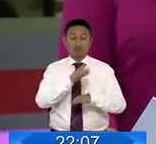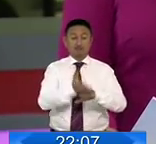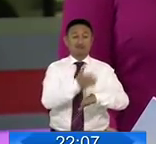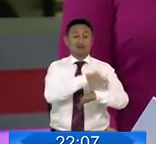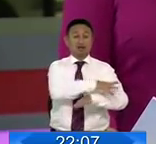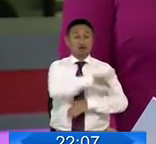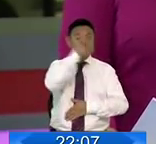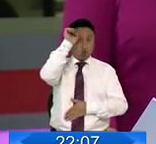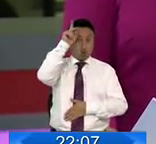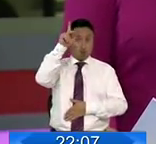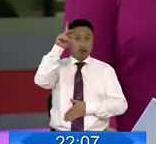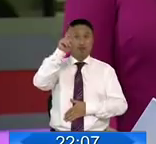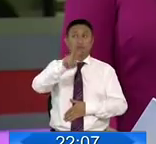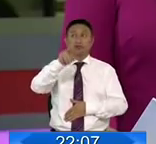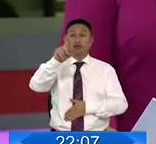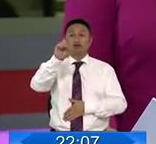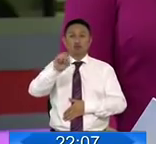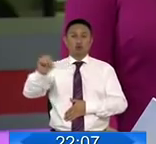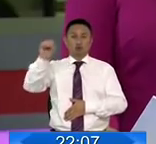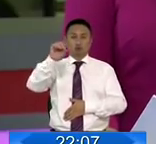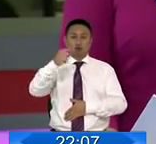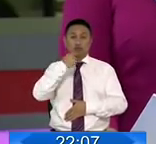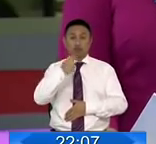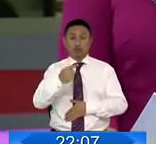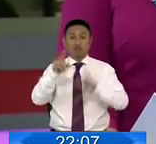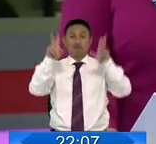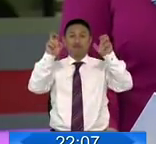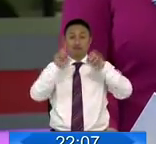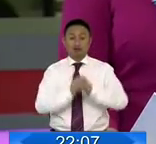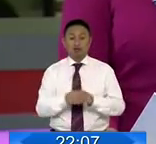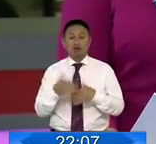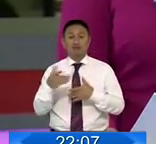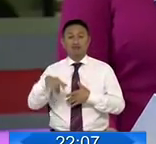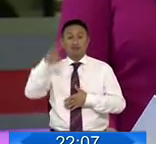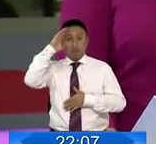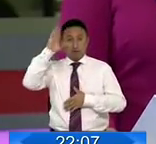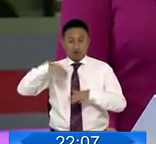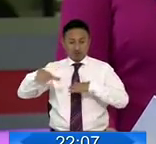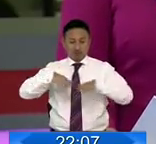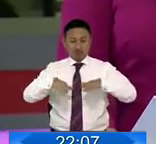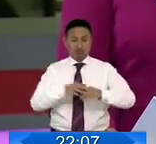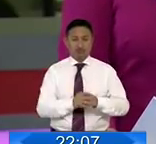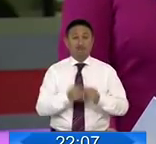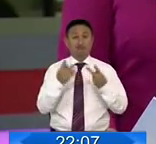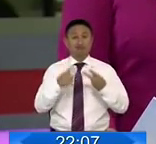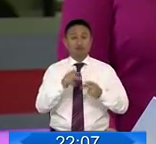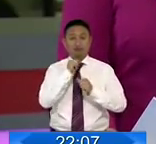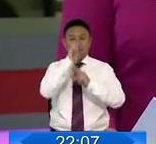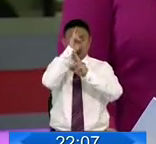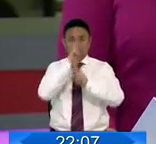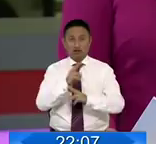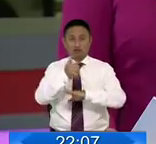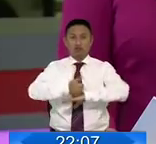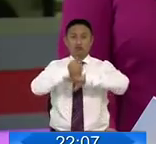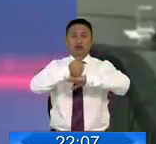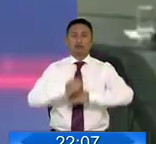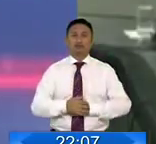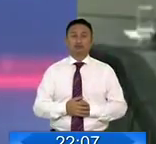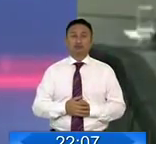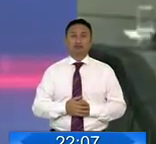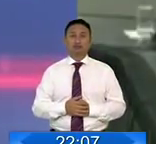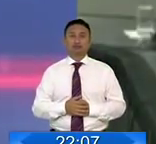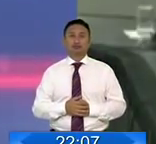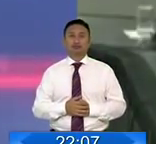declaraciones emitidas el pasado 21 de octubre, donde se refirió al accionar policial y al respeto a la autoridad. Aquí